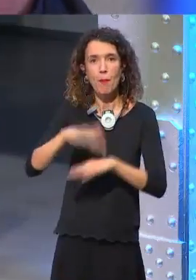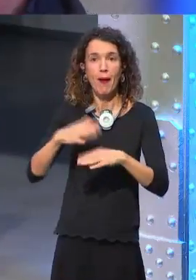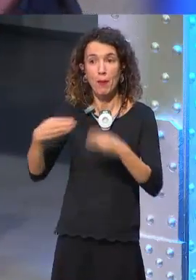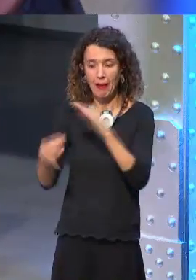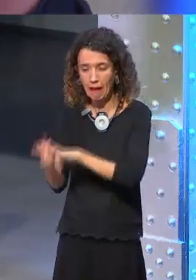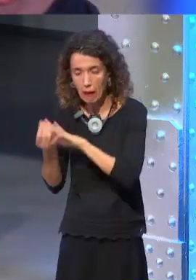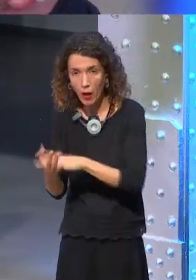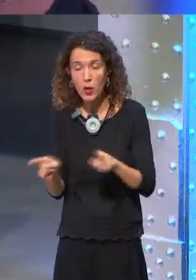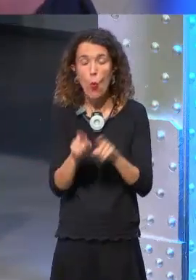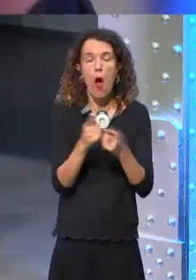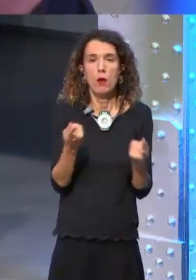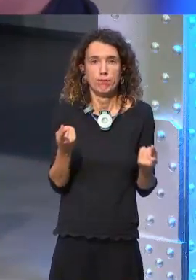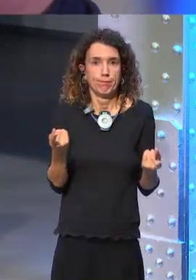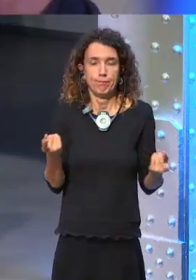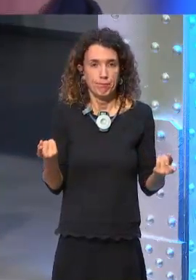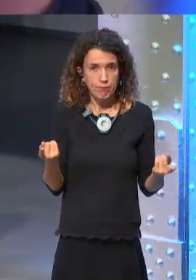cambiar toda la cadena,